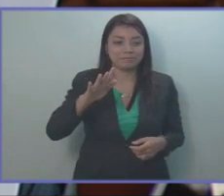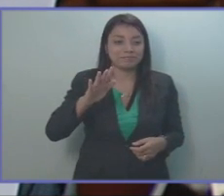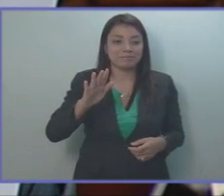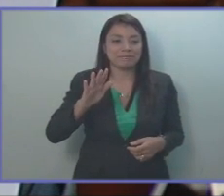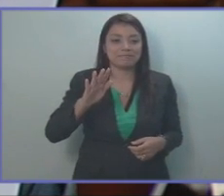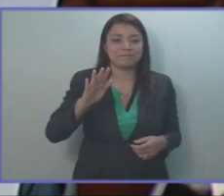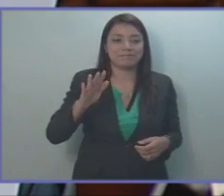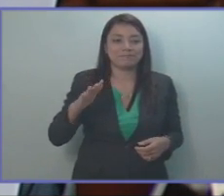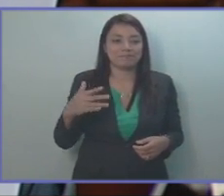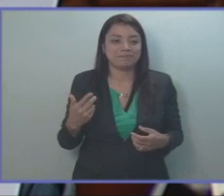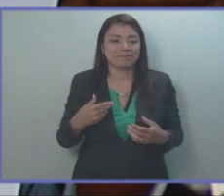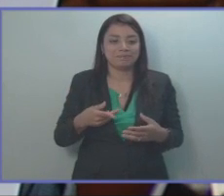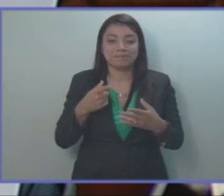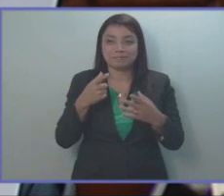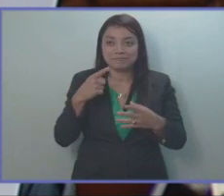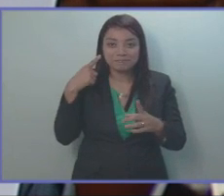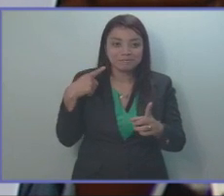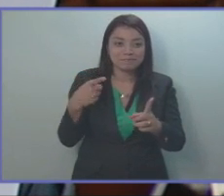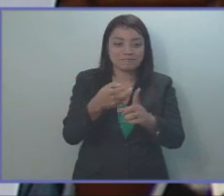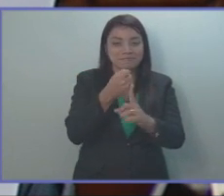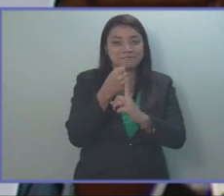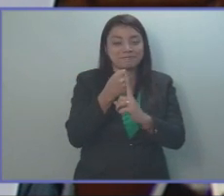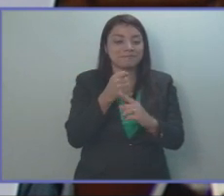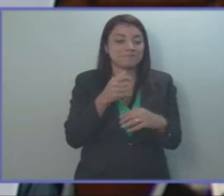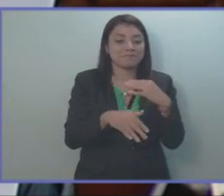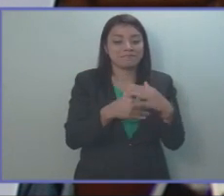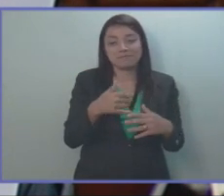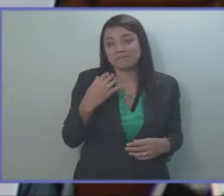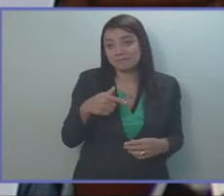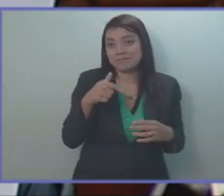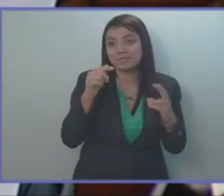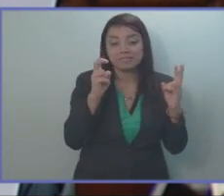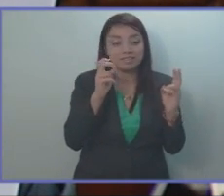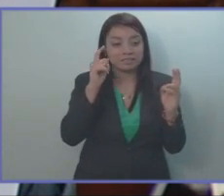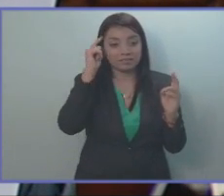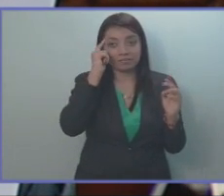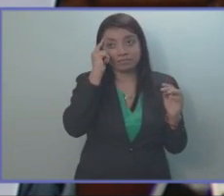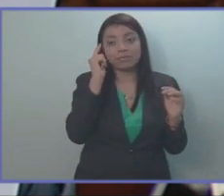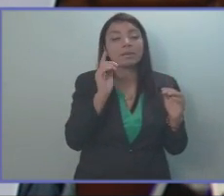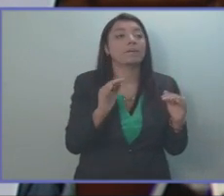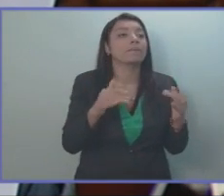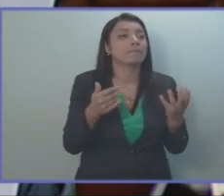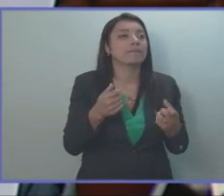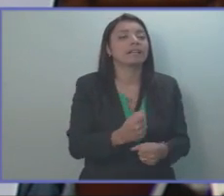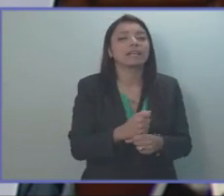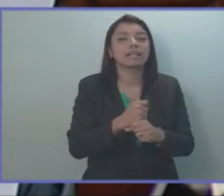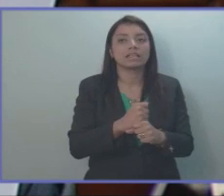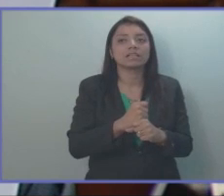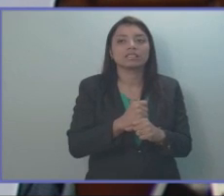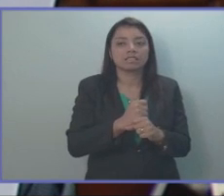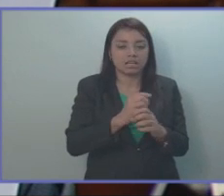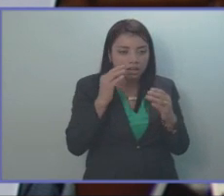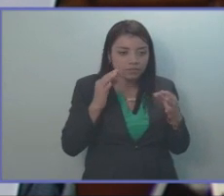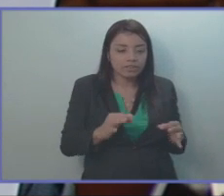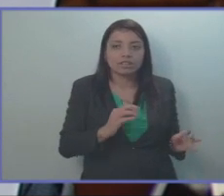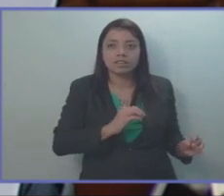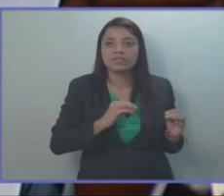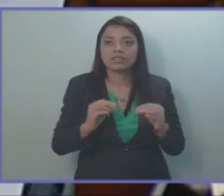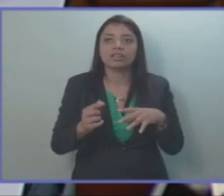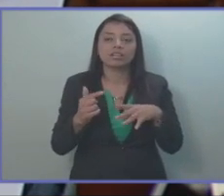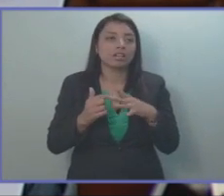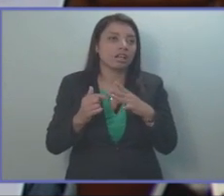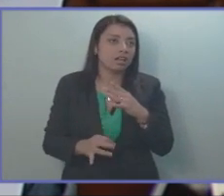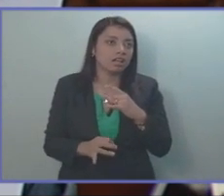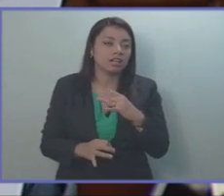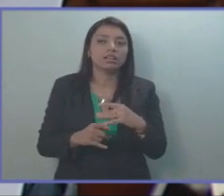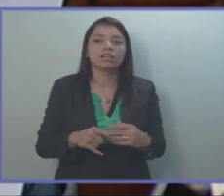del objetivo establecido en el considerando anterior y para garantizar la efectividad de la ley,